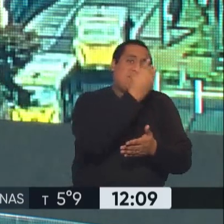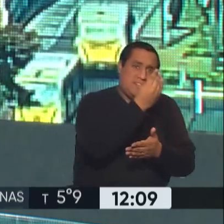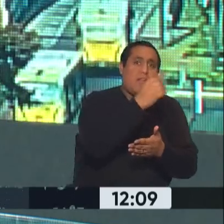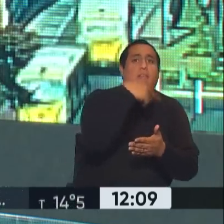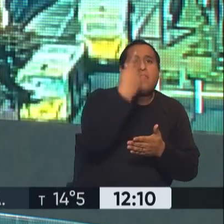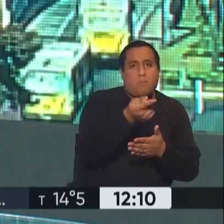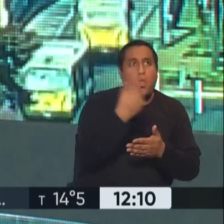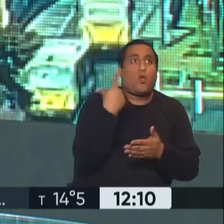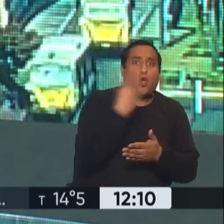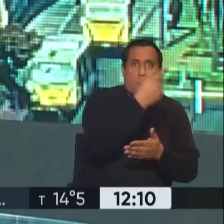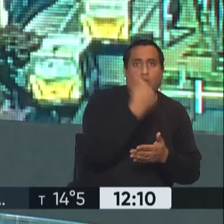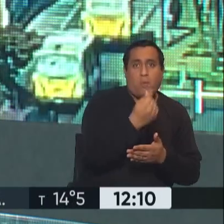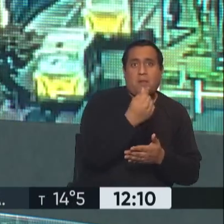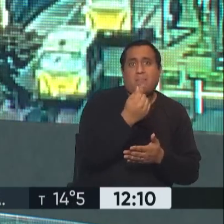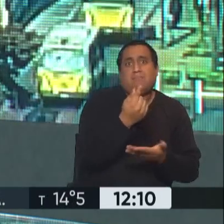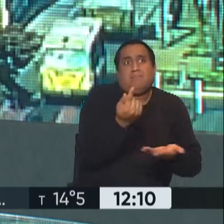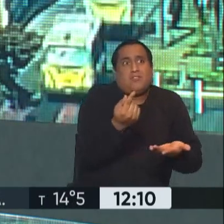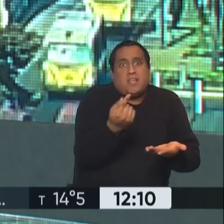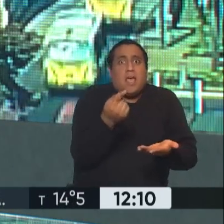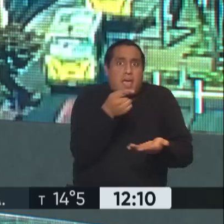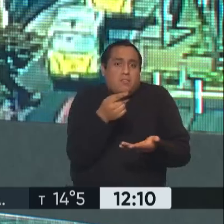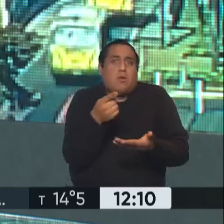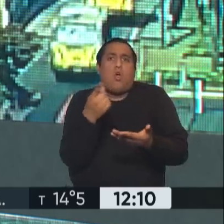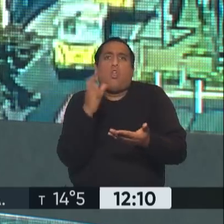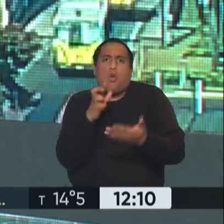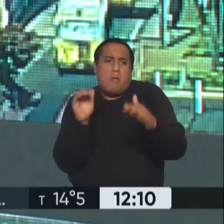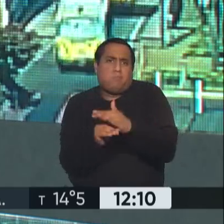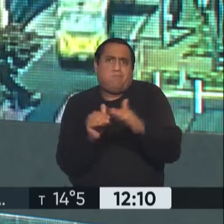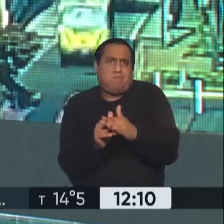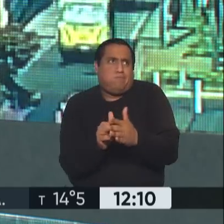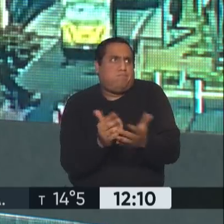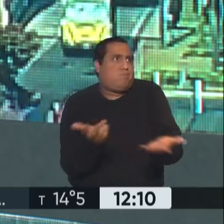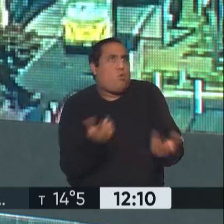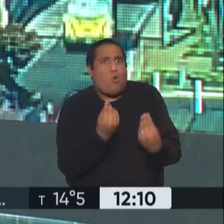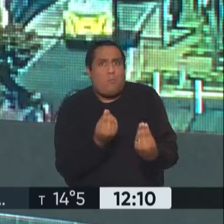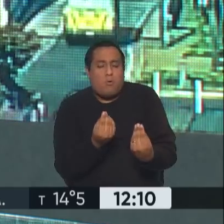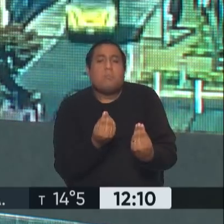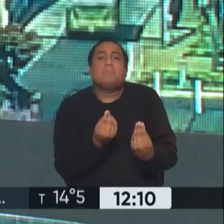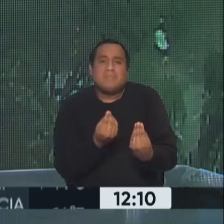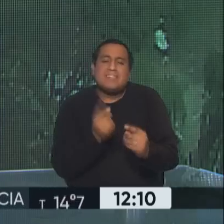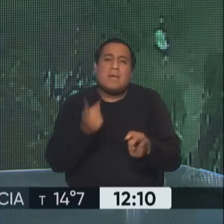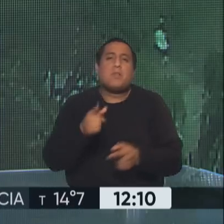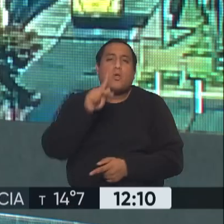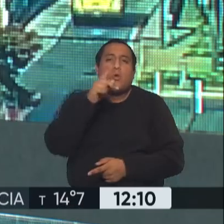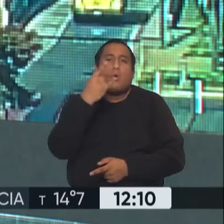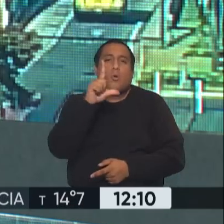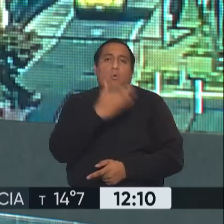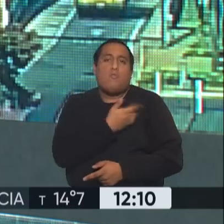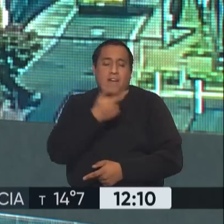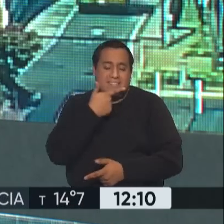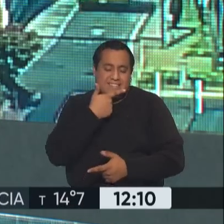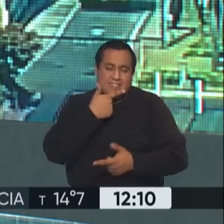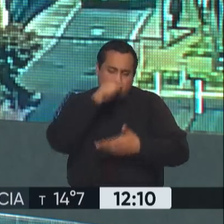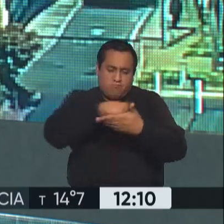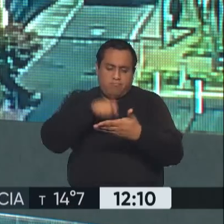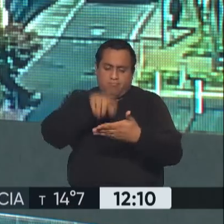dólares que necesita para abastecer a su propia empresa. Y después, Raúl, la carta de Matías Culfas, la renuncia, que fue